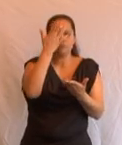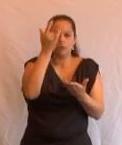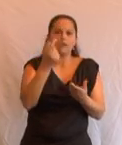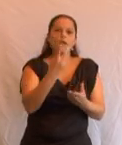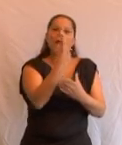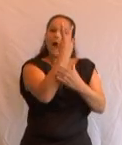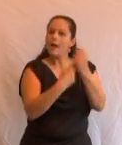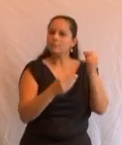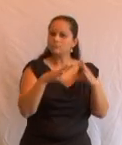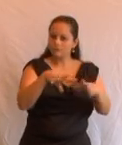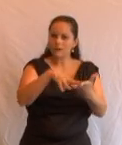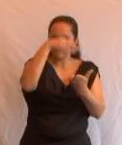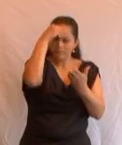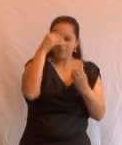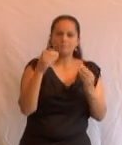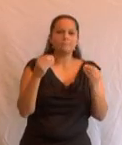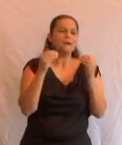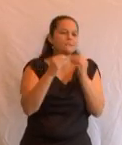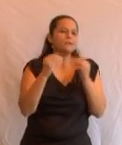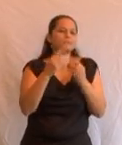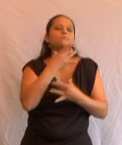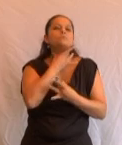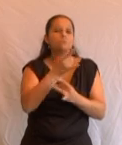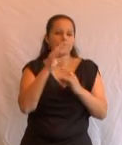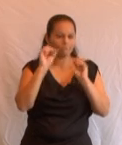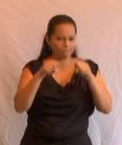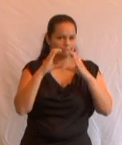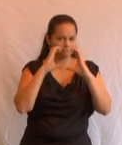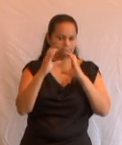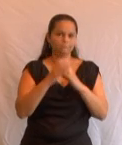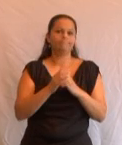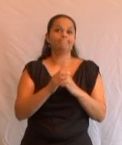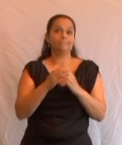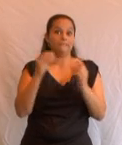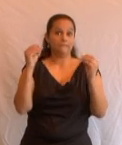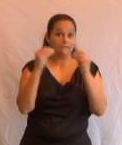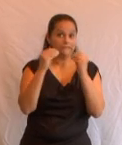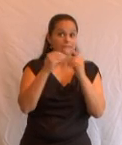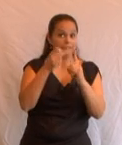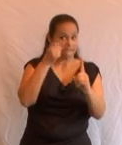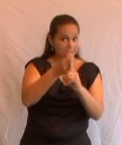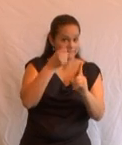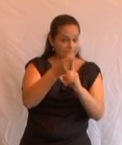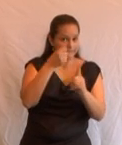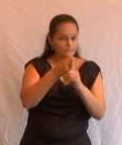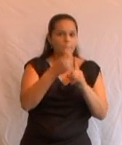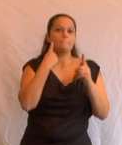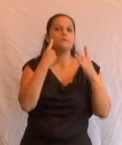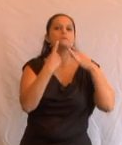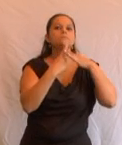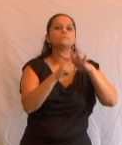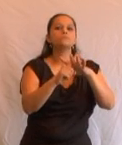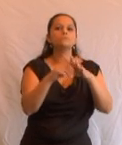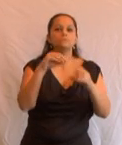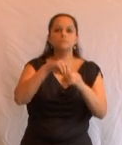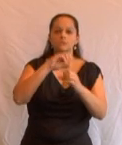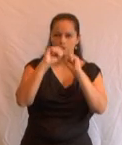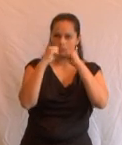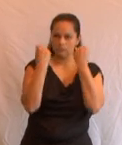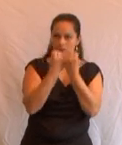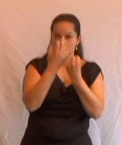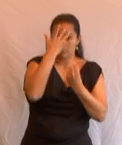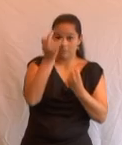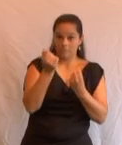mutuamente y eso es lo que más me fascina, poderme comunicar con ellos. El mayor desafío es la inclusión, la inclusión en la sociedad, porque la